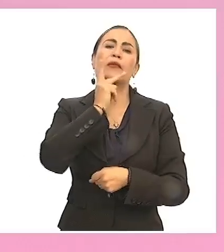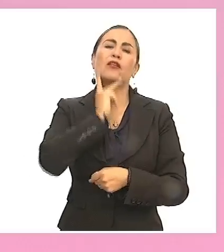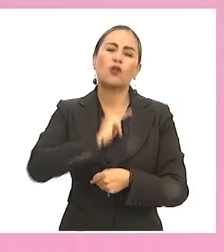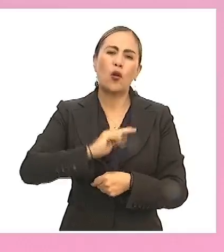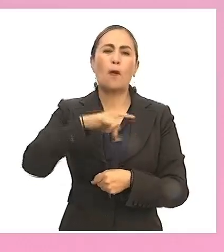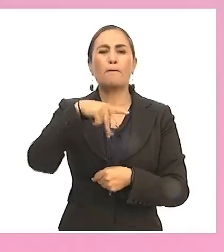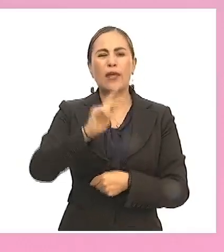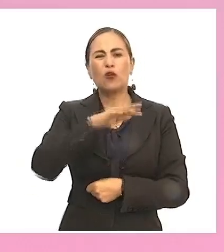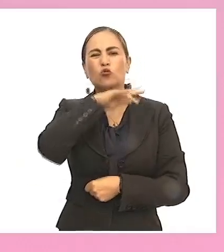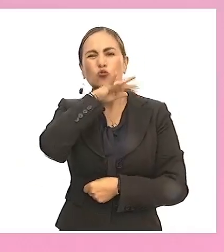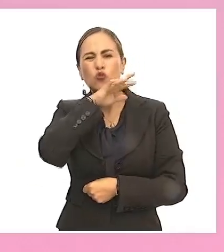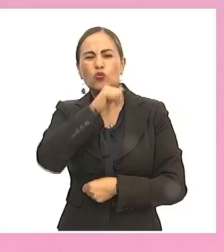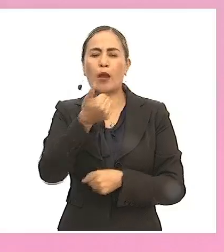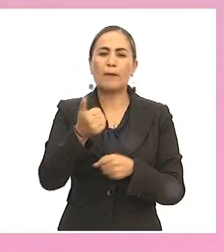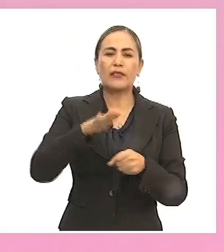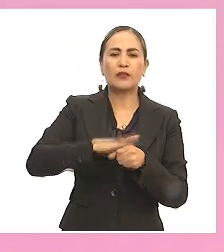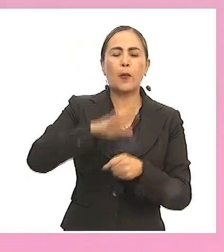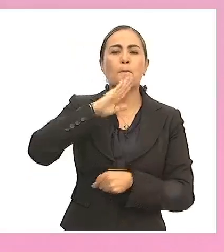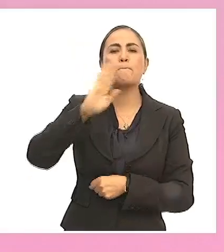El petróleo